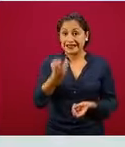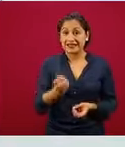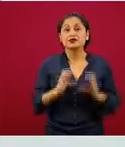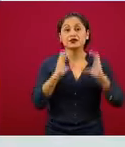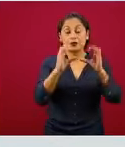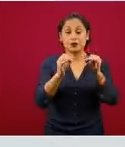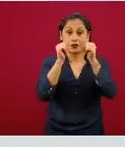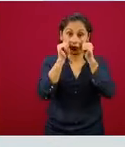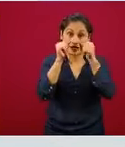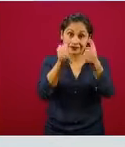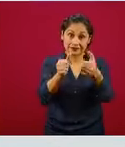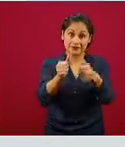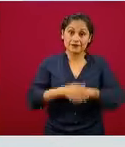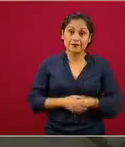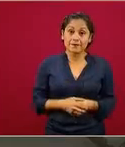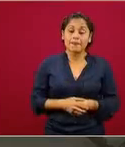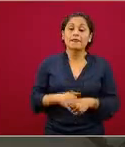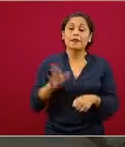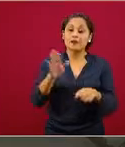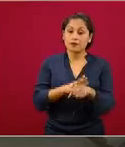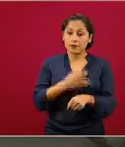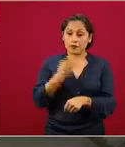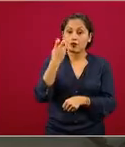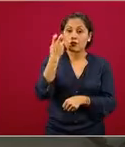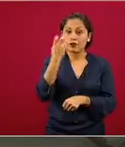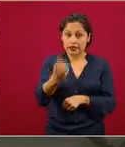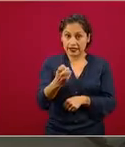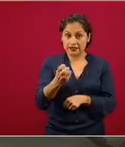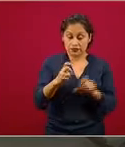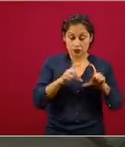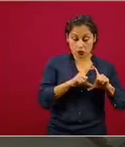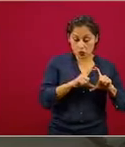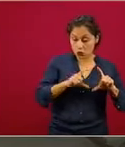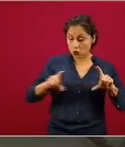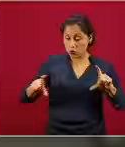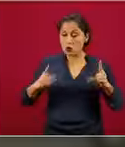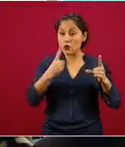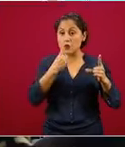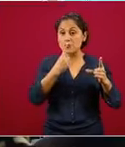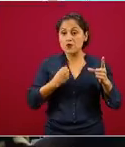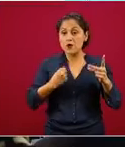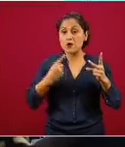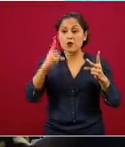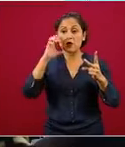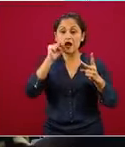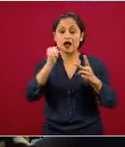esa razón, todas las etapas del semáforo, excepto la verde,